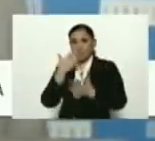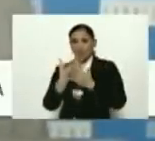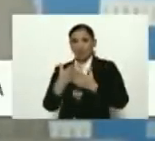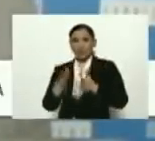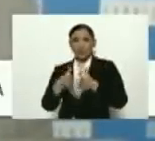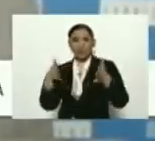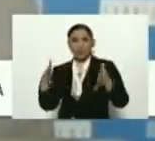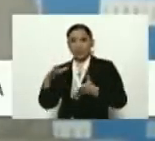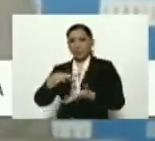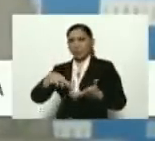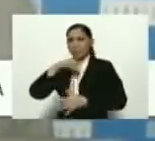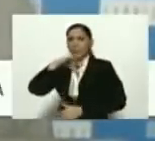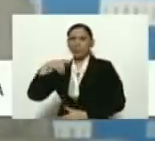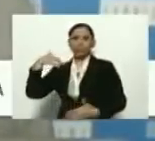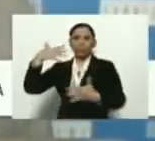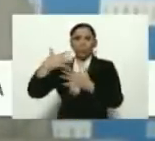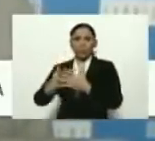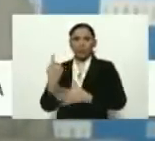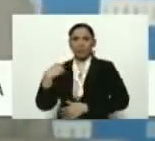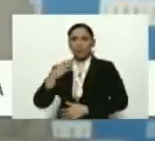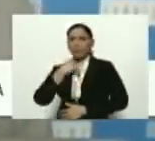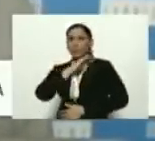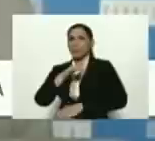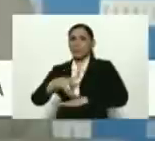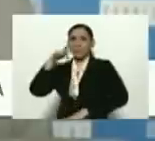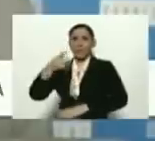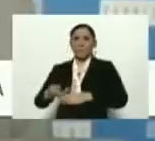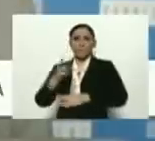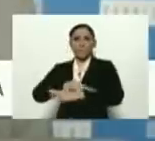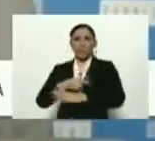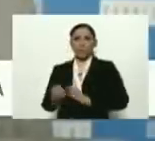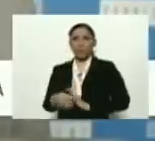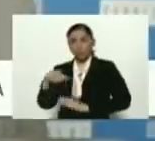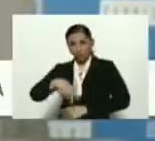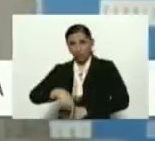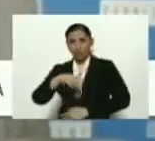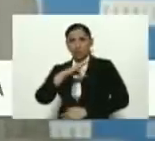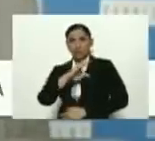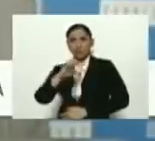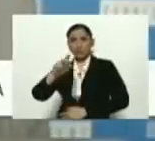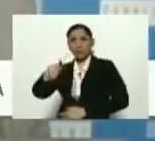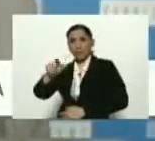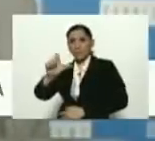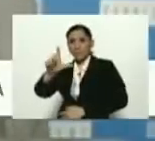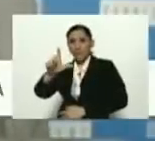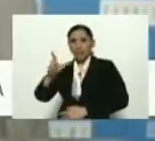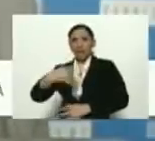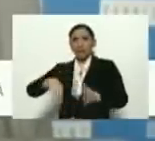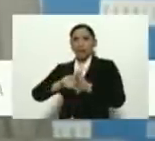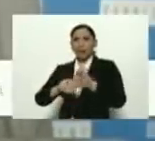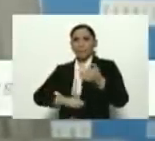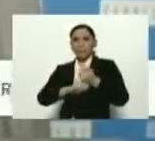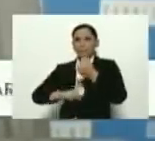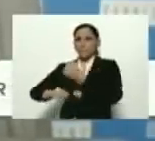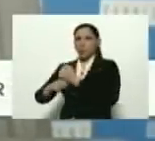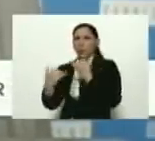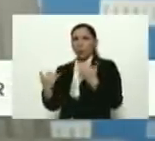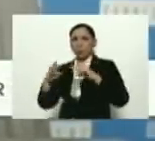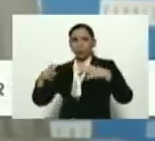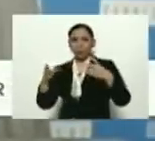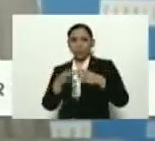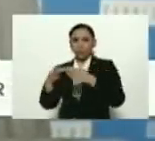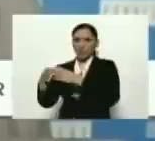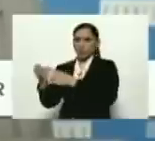brechas históricas que la pandemia ha agravado, desde la CEPAL reiteramos que es el momento de impulsar nuevos